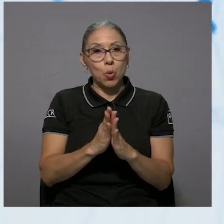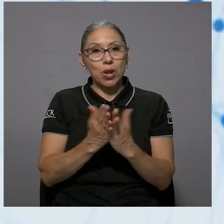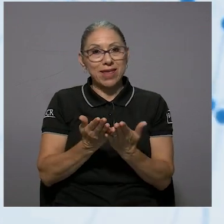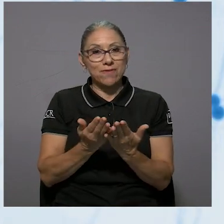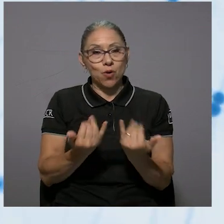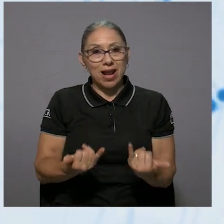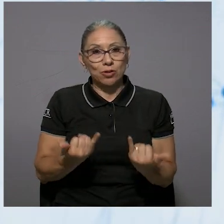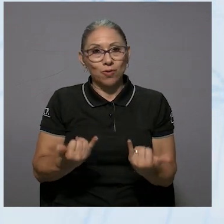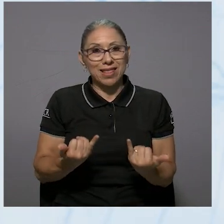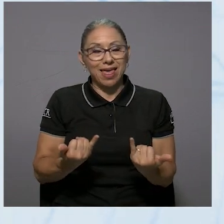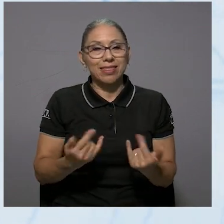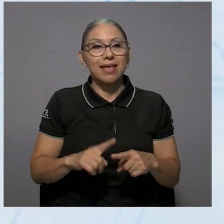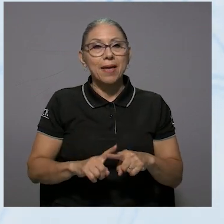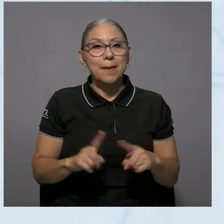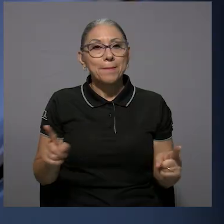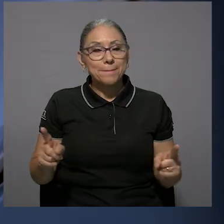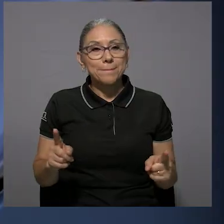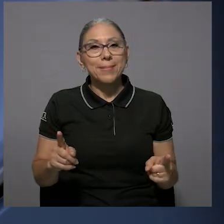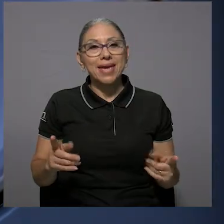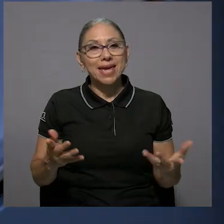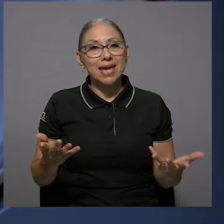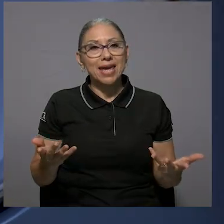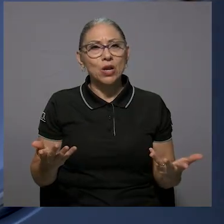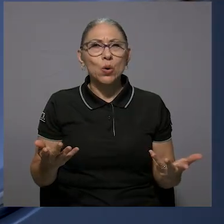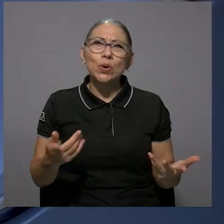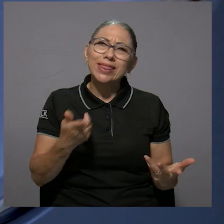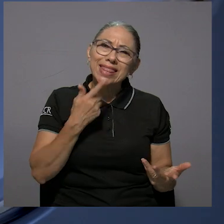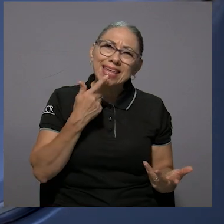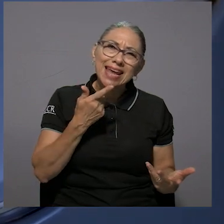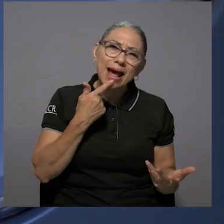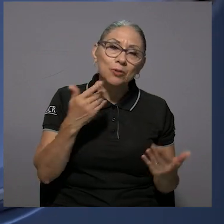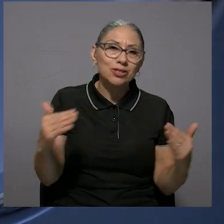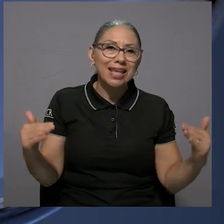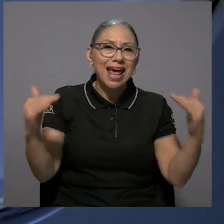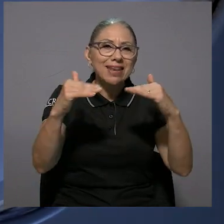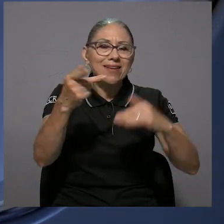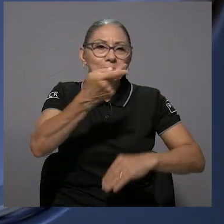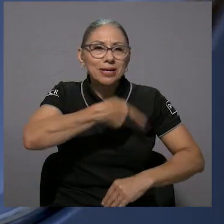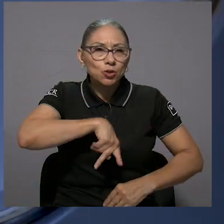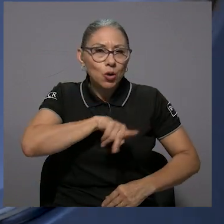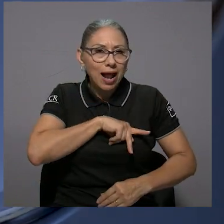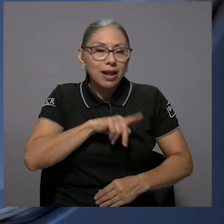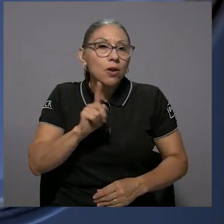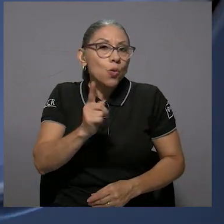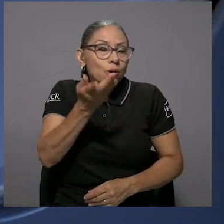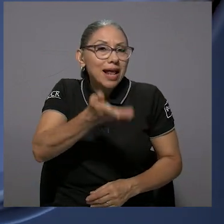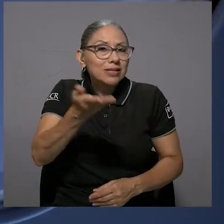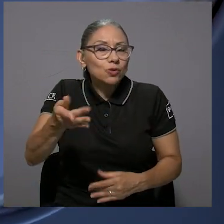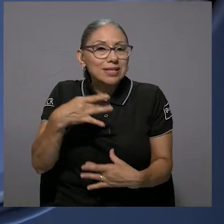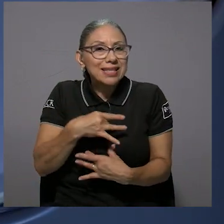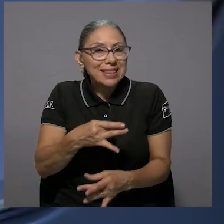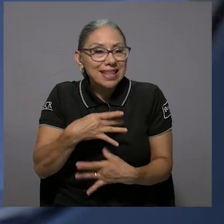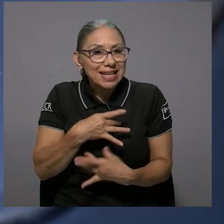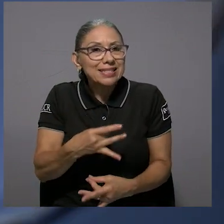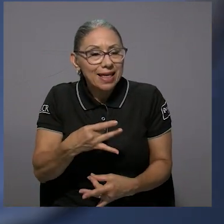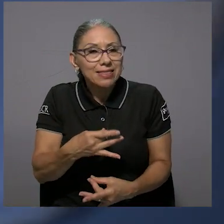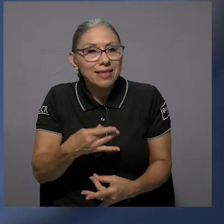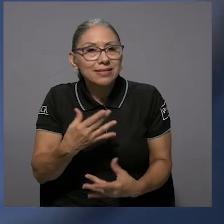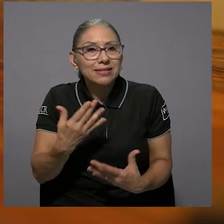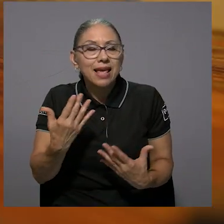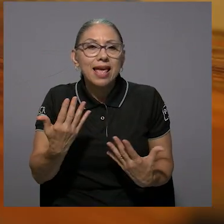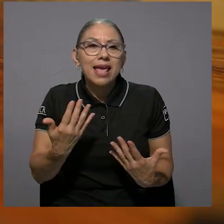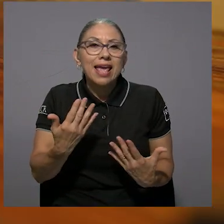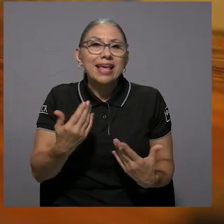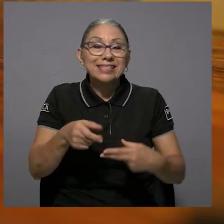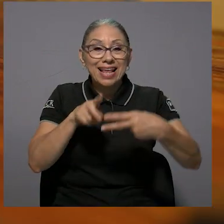la actualidad, pero digamos que a nivel personal, una de las cosas también interesantes que he